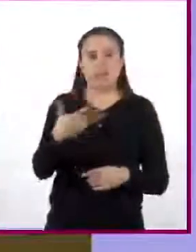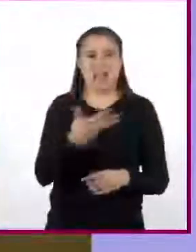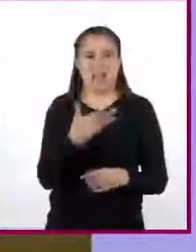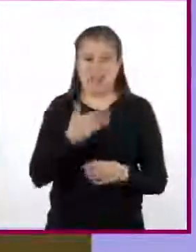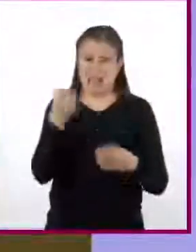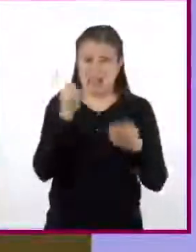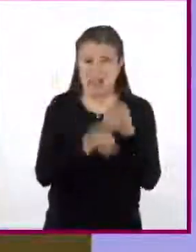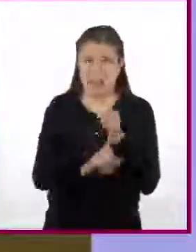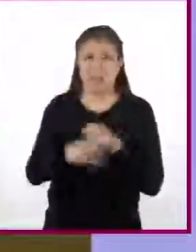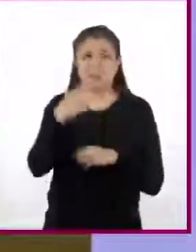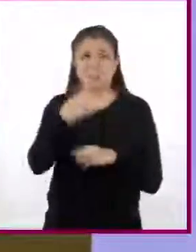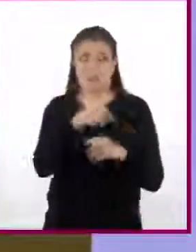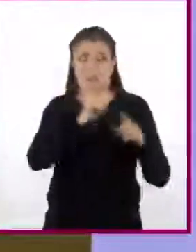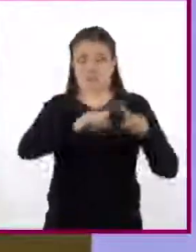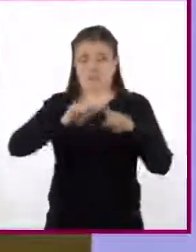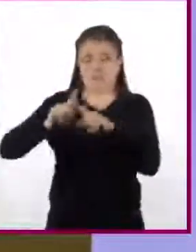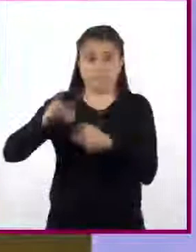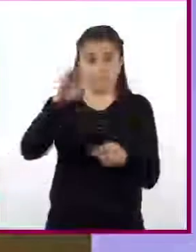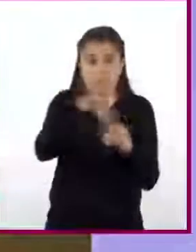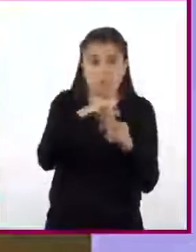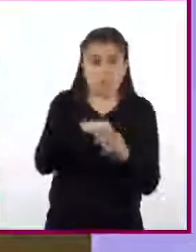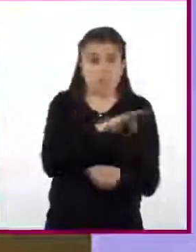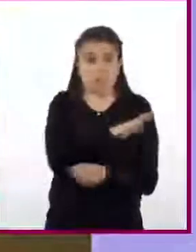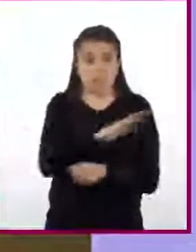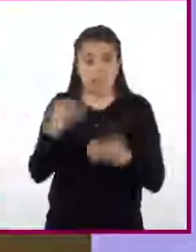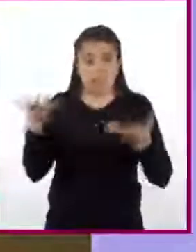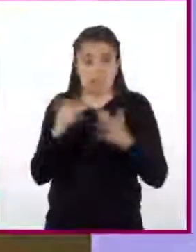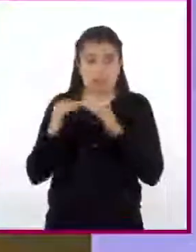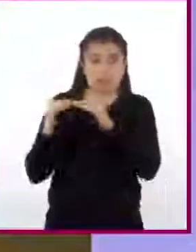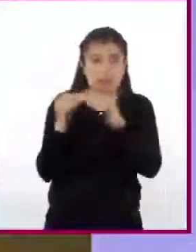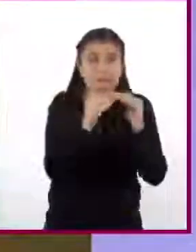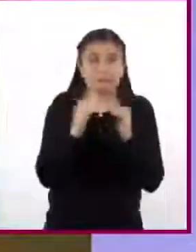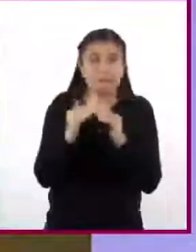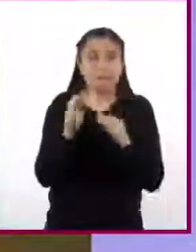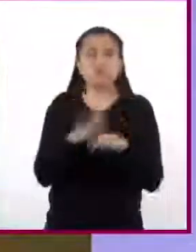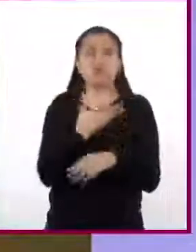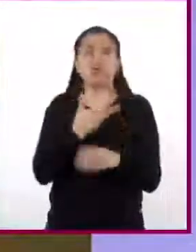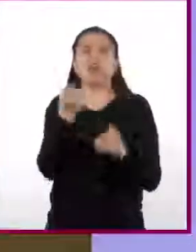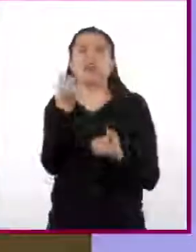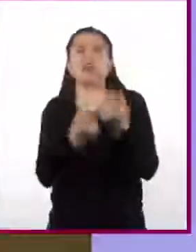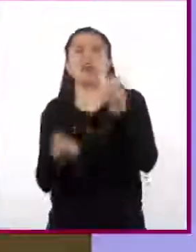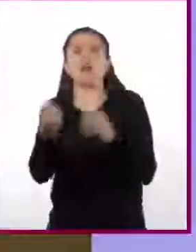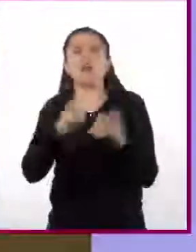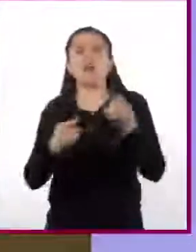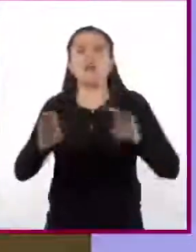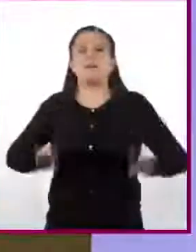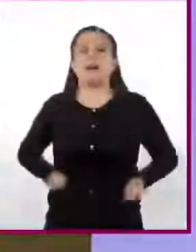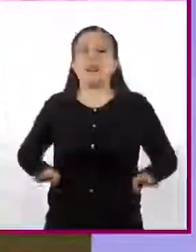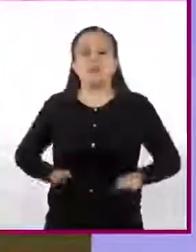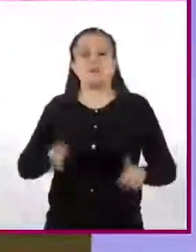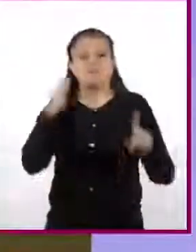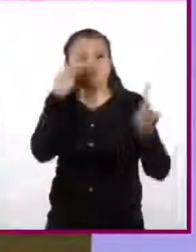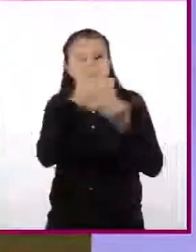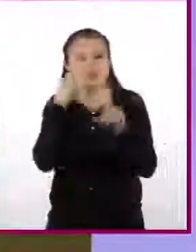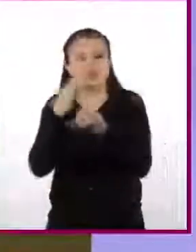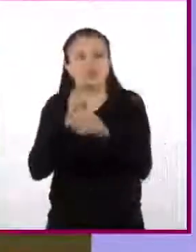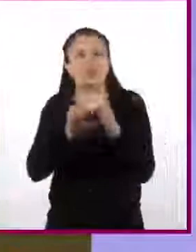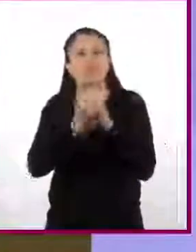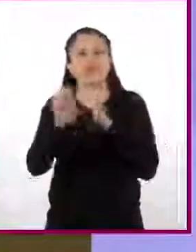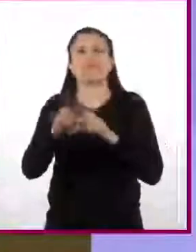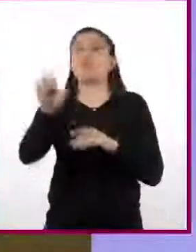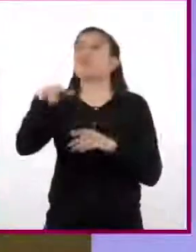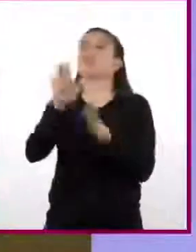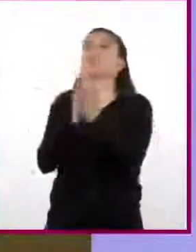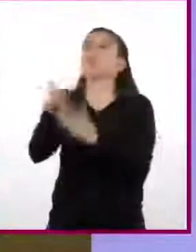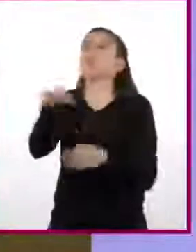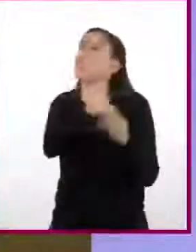embargo, no cualquier voto puede ser considerado democrático, ya que existen muchas maneras de orientarlo, como las presiones,